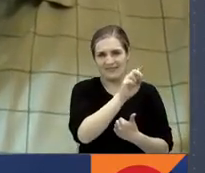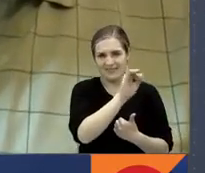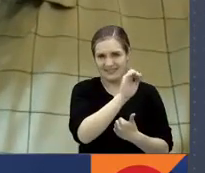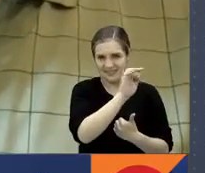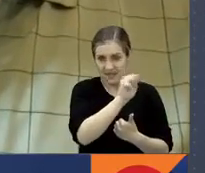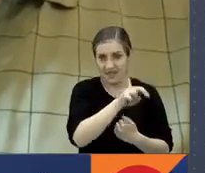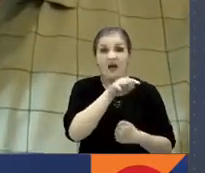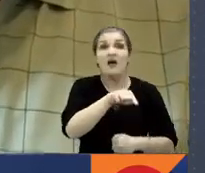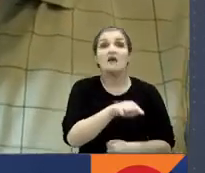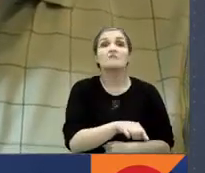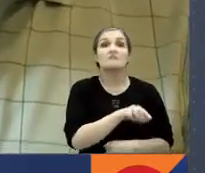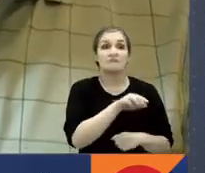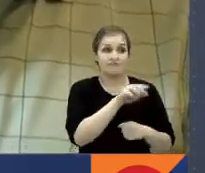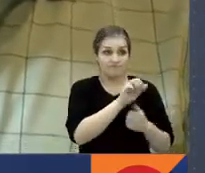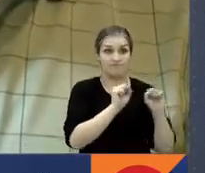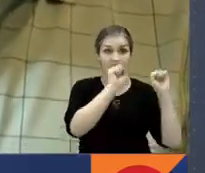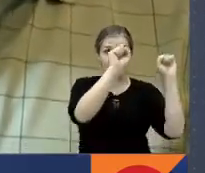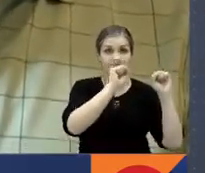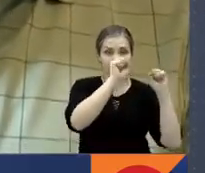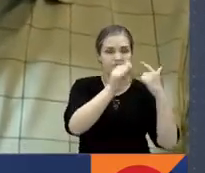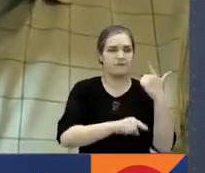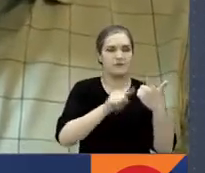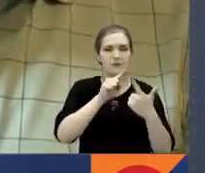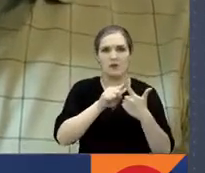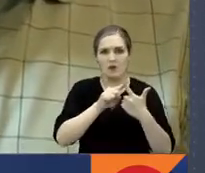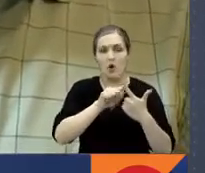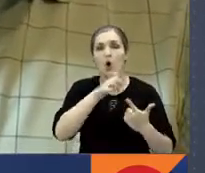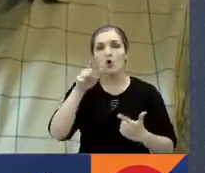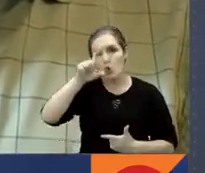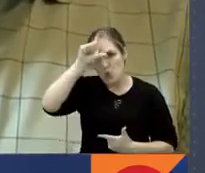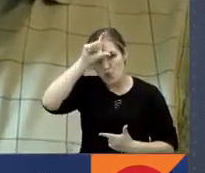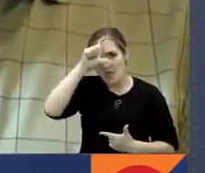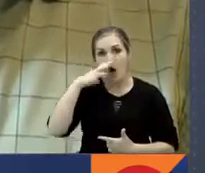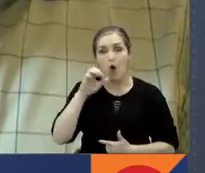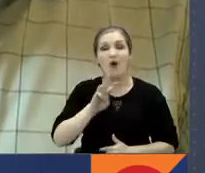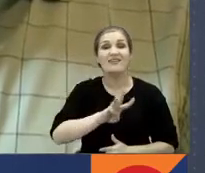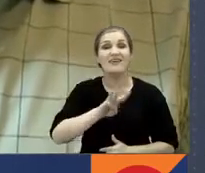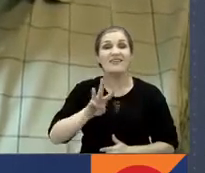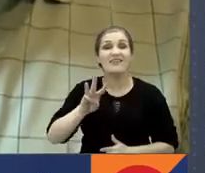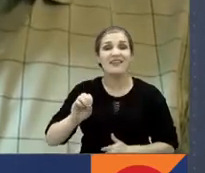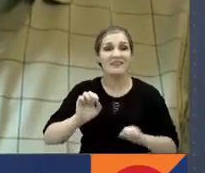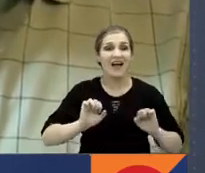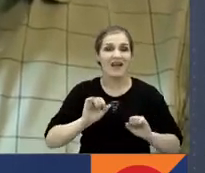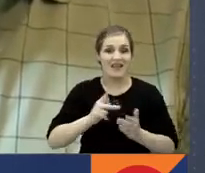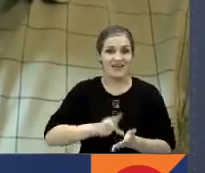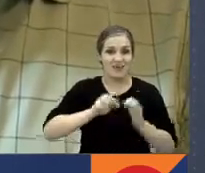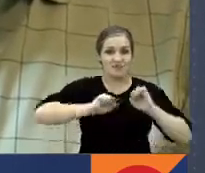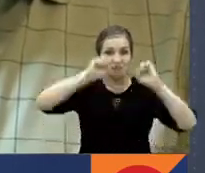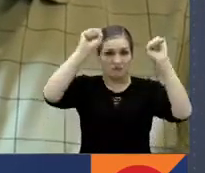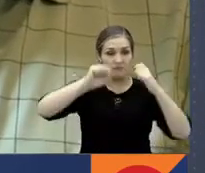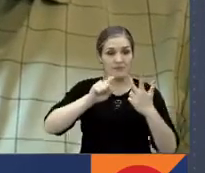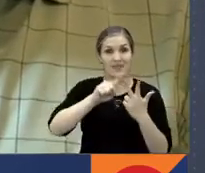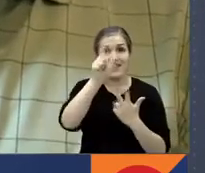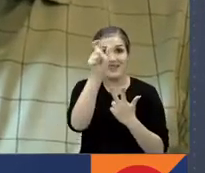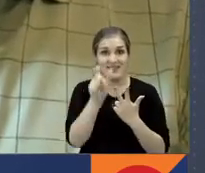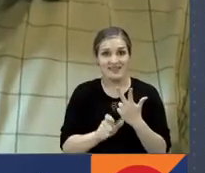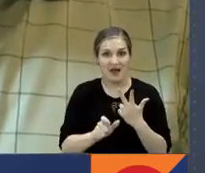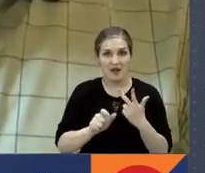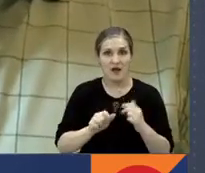categoría 67 kilogramos. Furkan de Turquía, 330. Mirkosani de Italia,